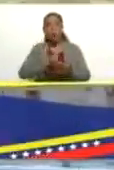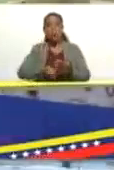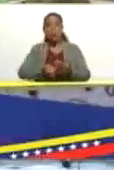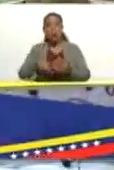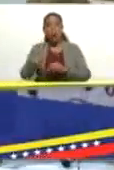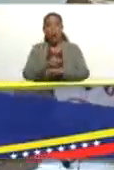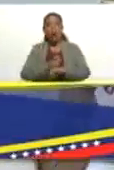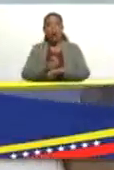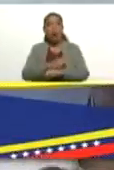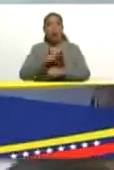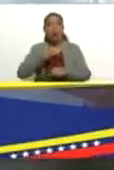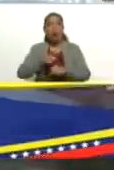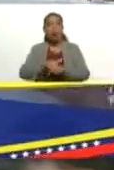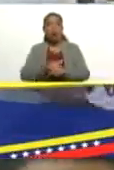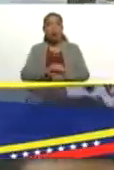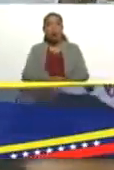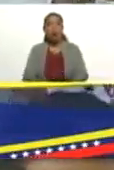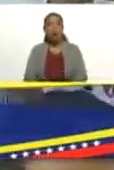Héctor Rodríguez.